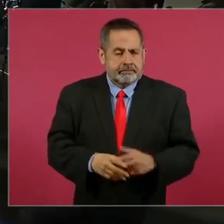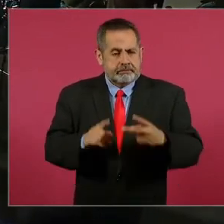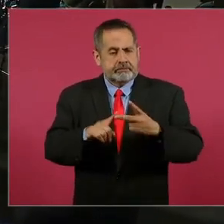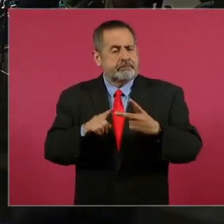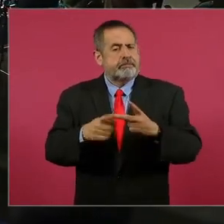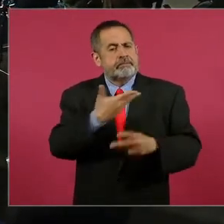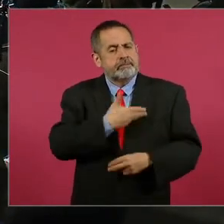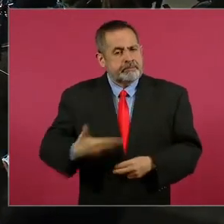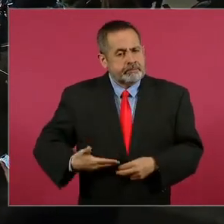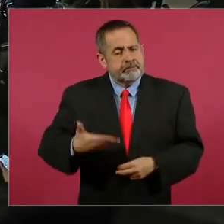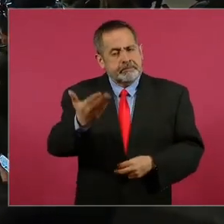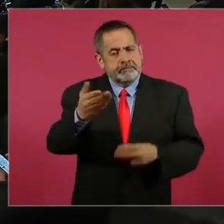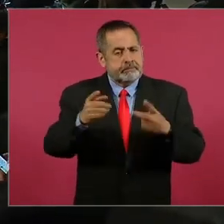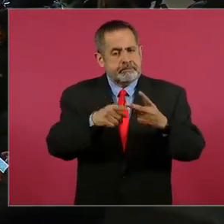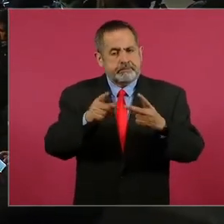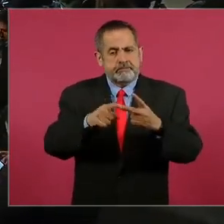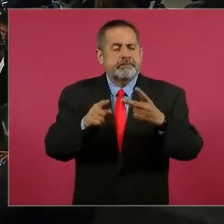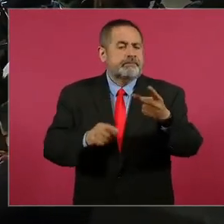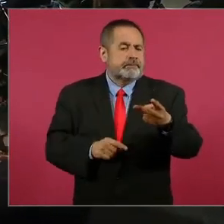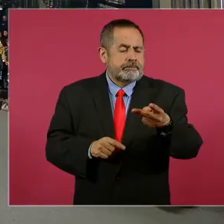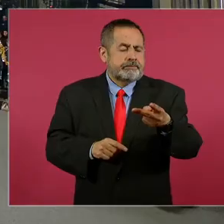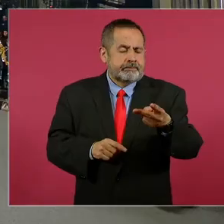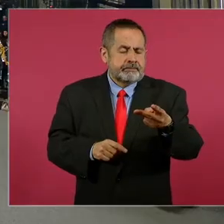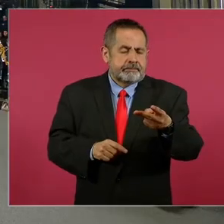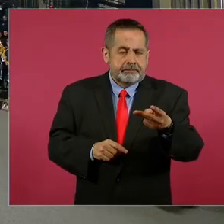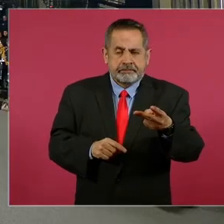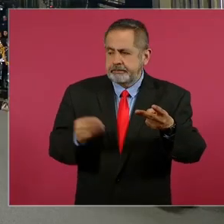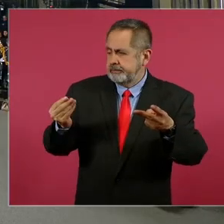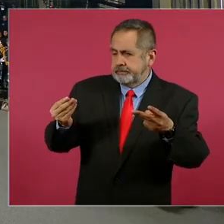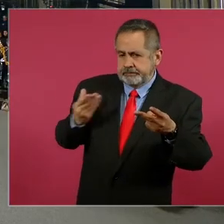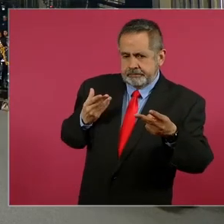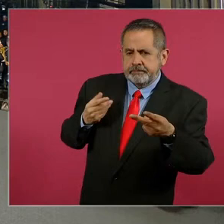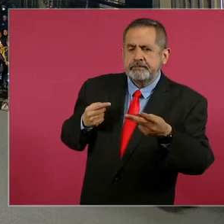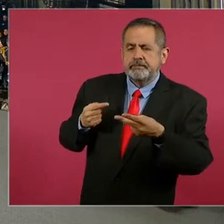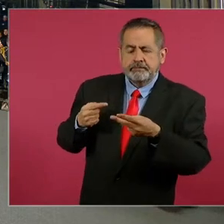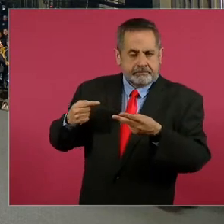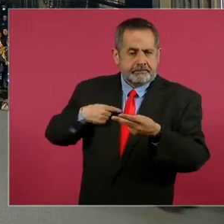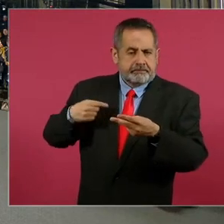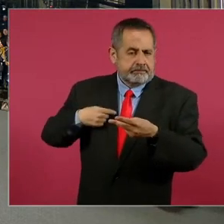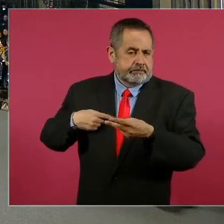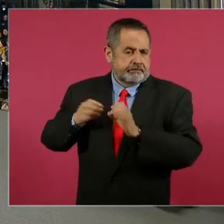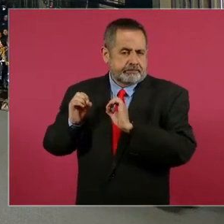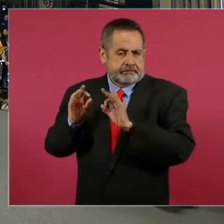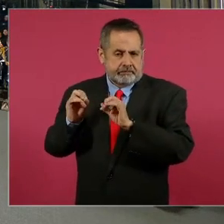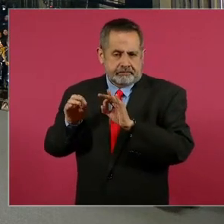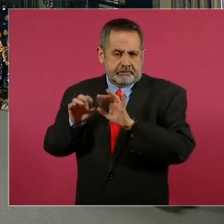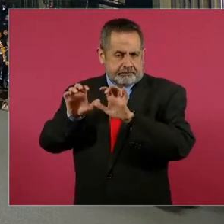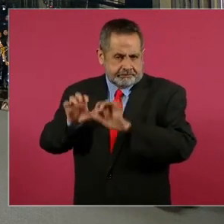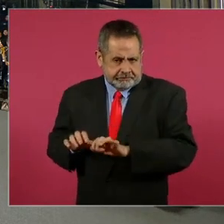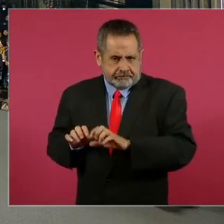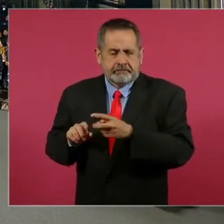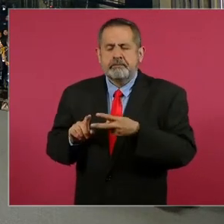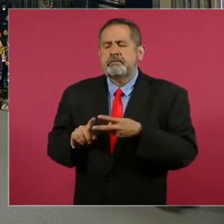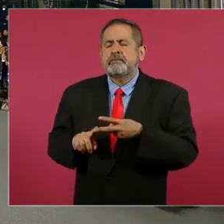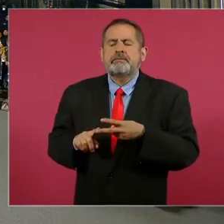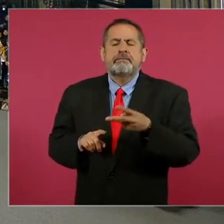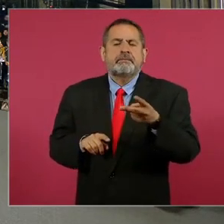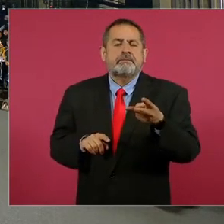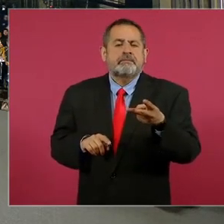Presidente, hay otro asunto que nos acaba de llegar a la redacción, incluso